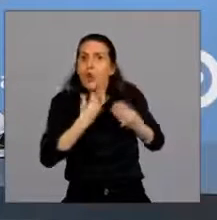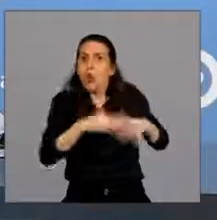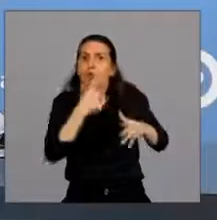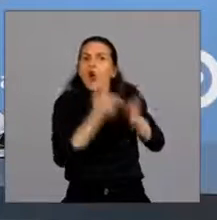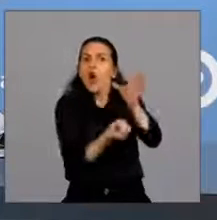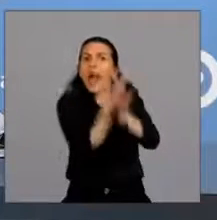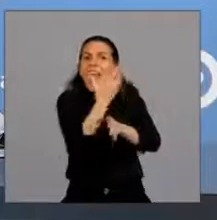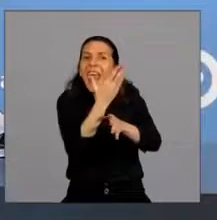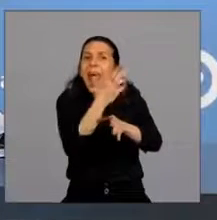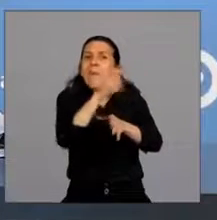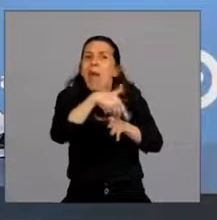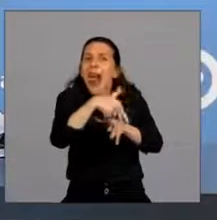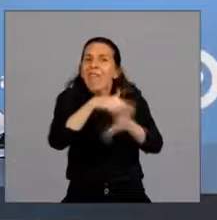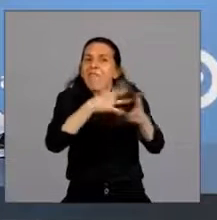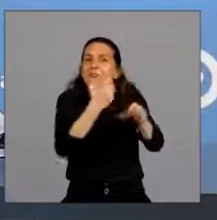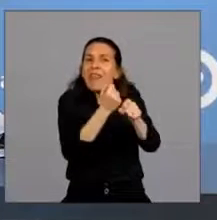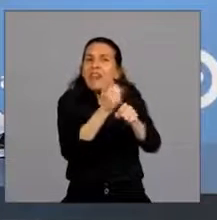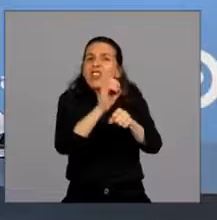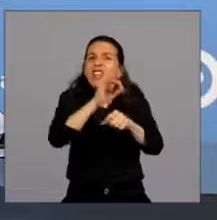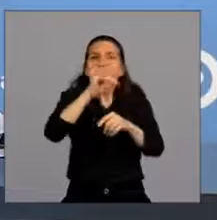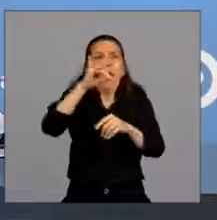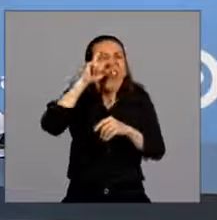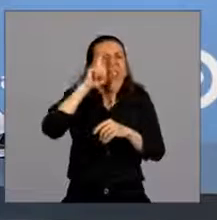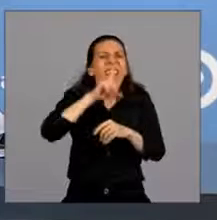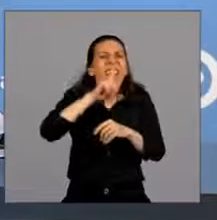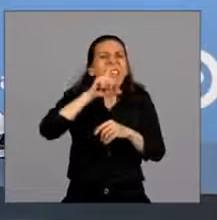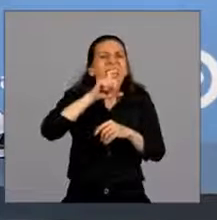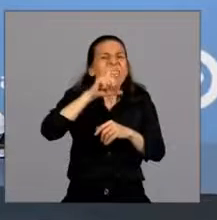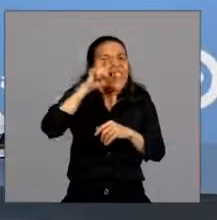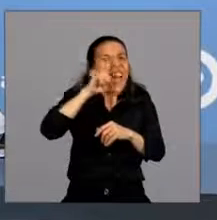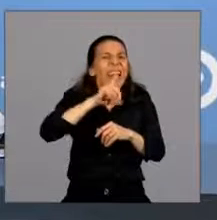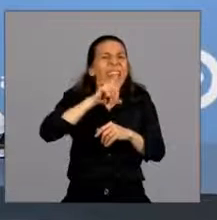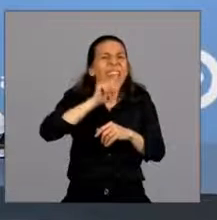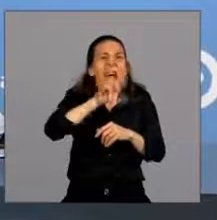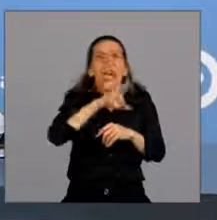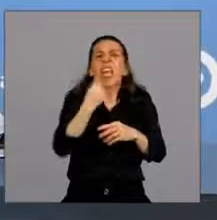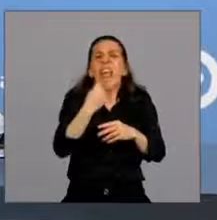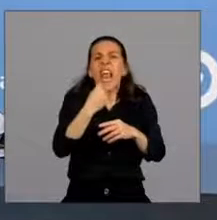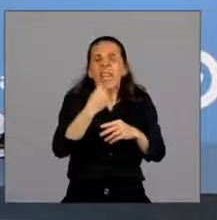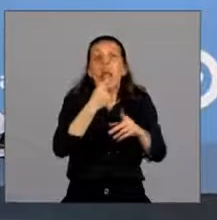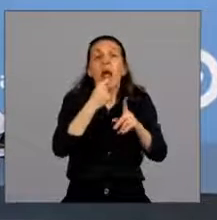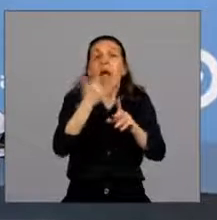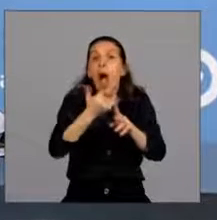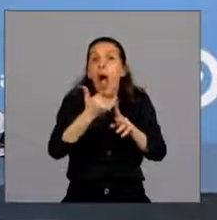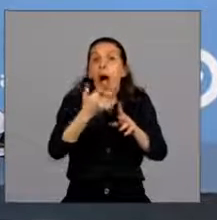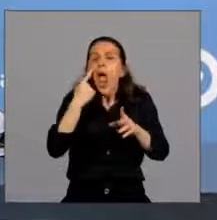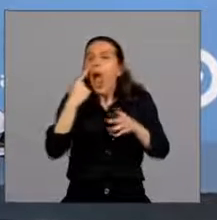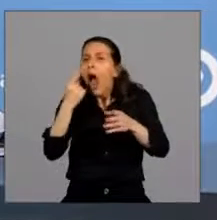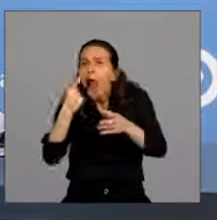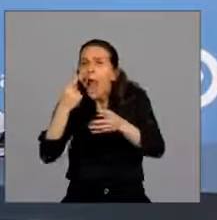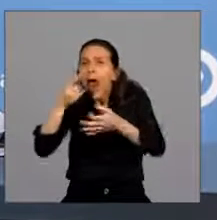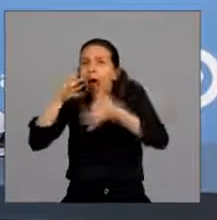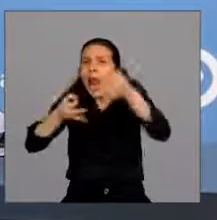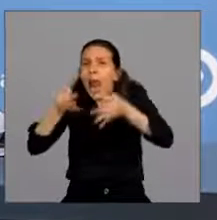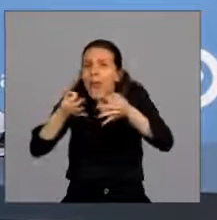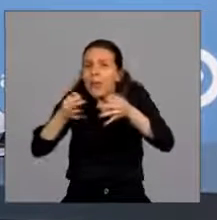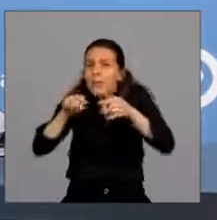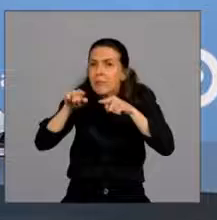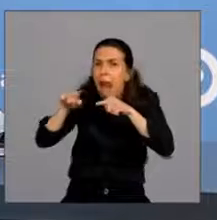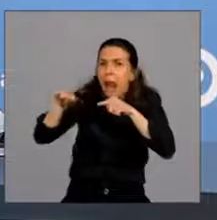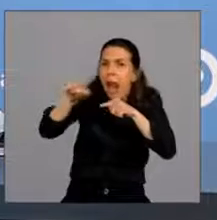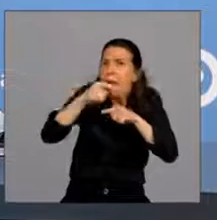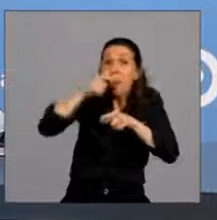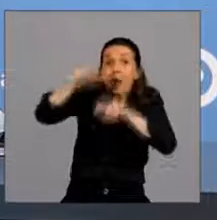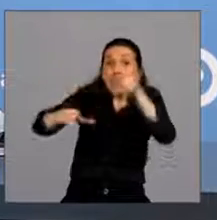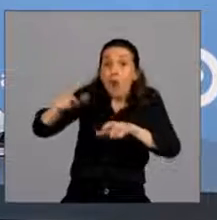Realmente está funcionando. ¿Qué significa el plan Detectar? Que lo que se hace es un testeo preventivo a todos aquellos que estuvieron